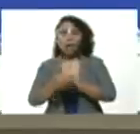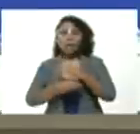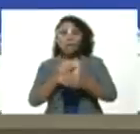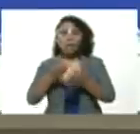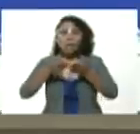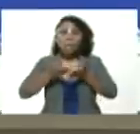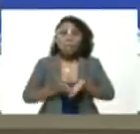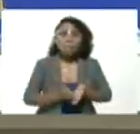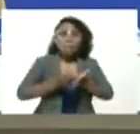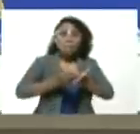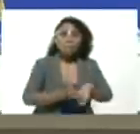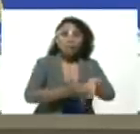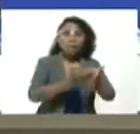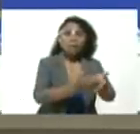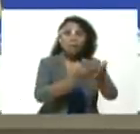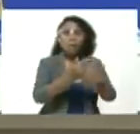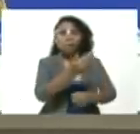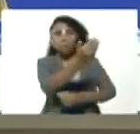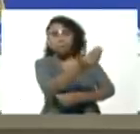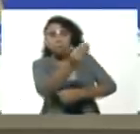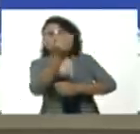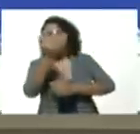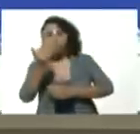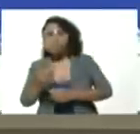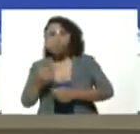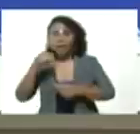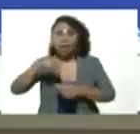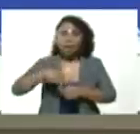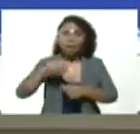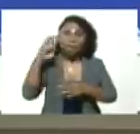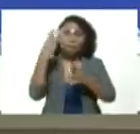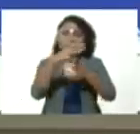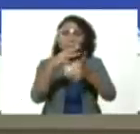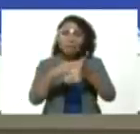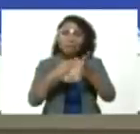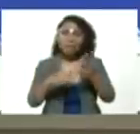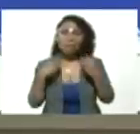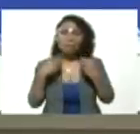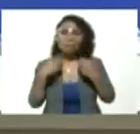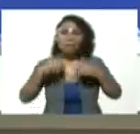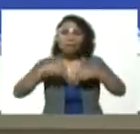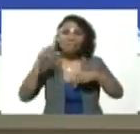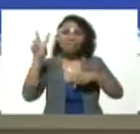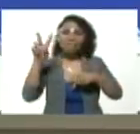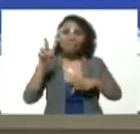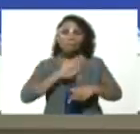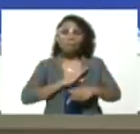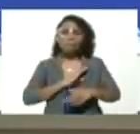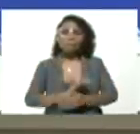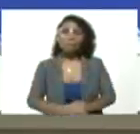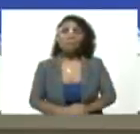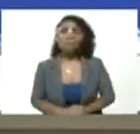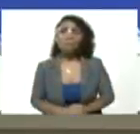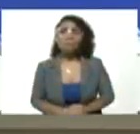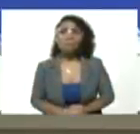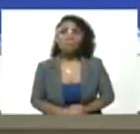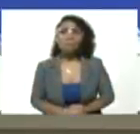barcos transporten estos insumos para Venezuela.